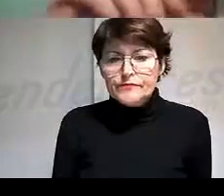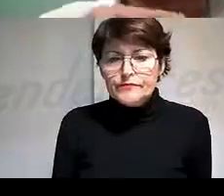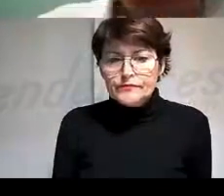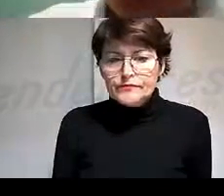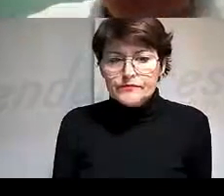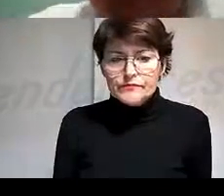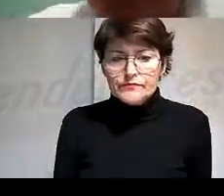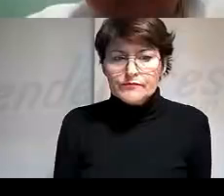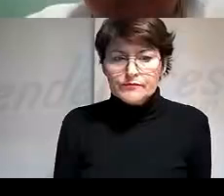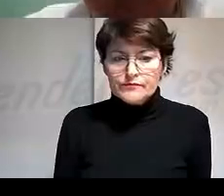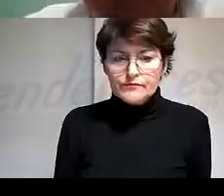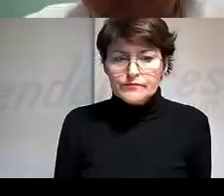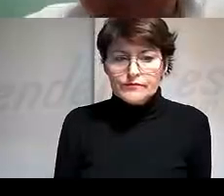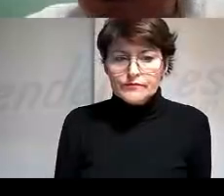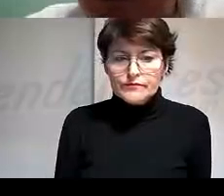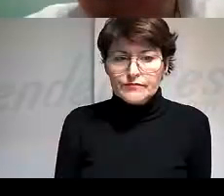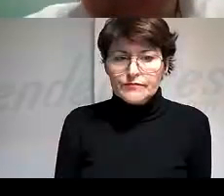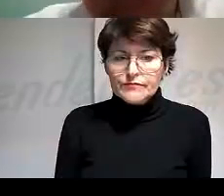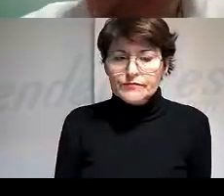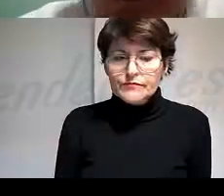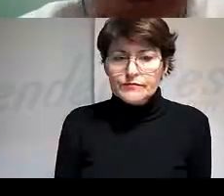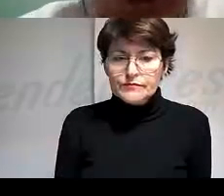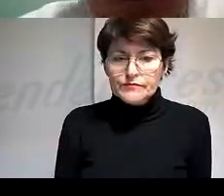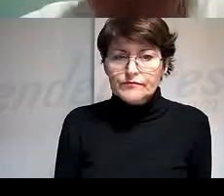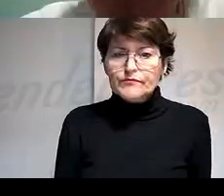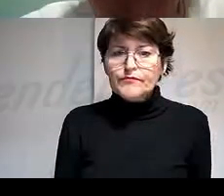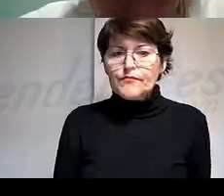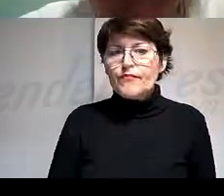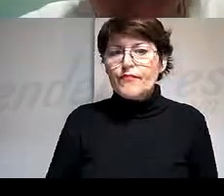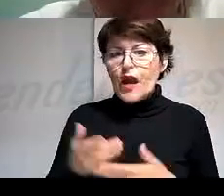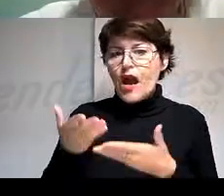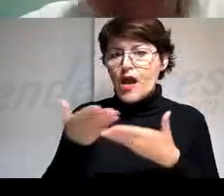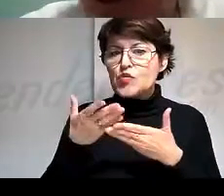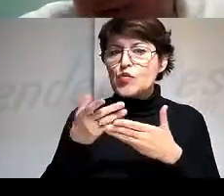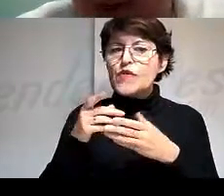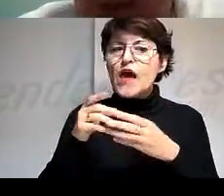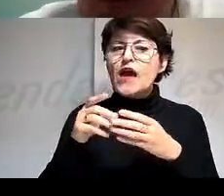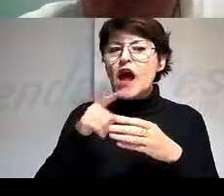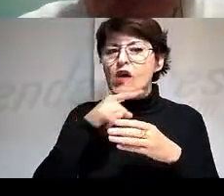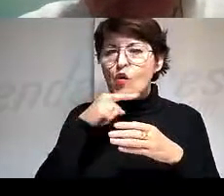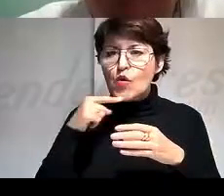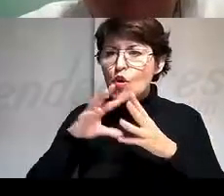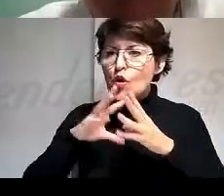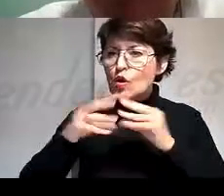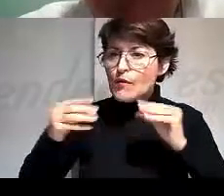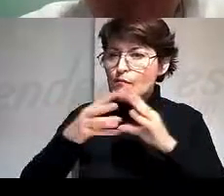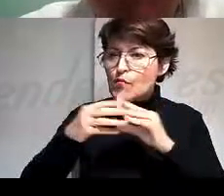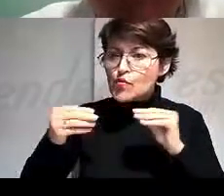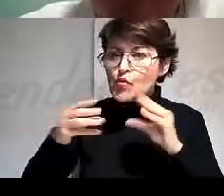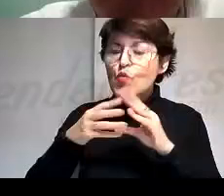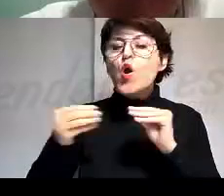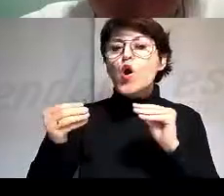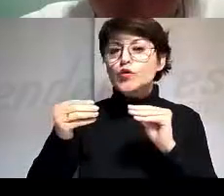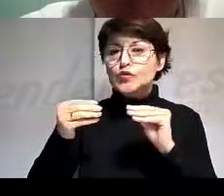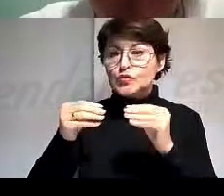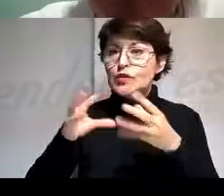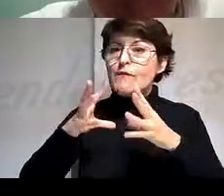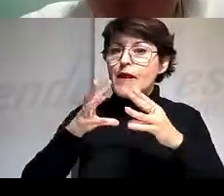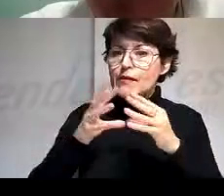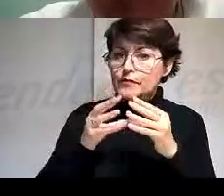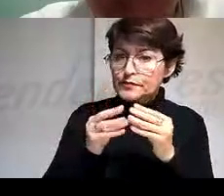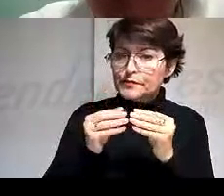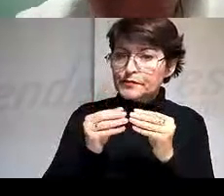es el antiinflamatorio de nuestras abuelas, pero resulta... el alcohol de romero, perdón, resulta especialmente interesante también